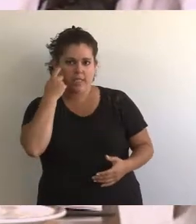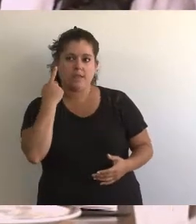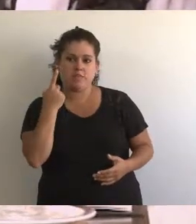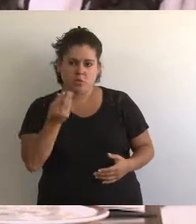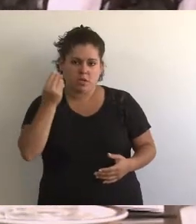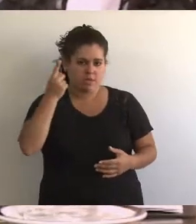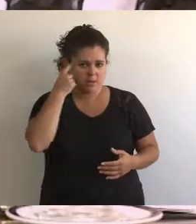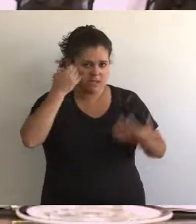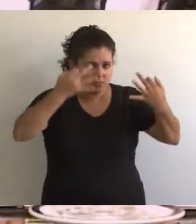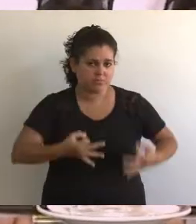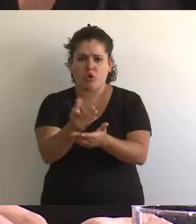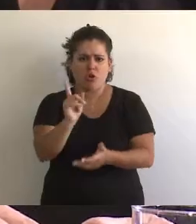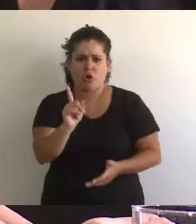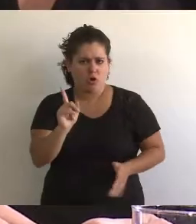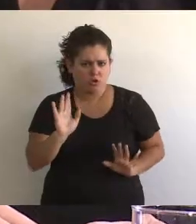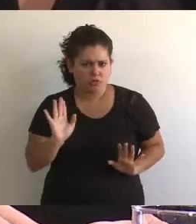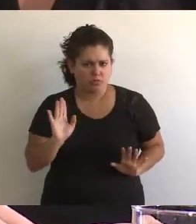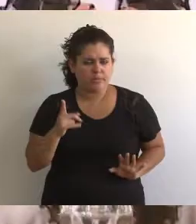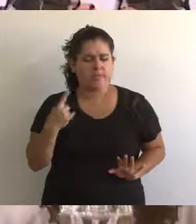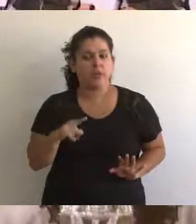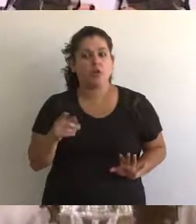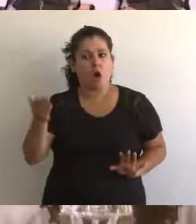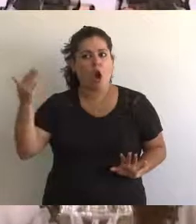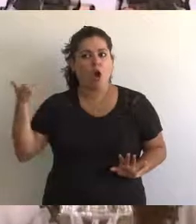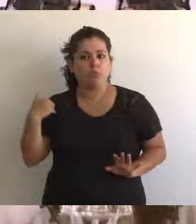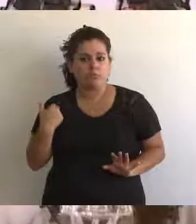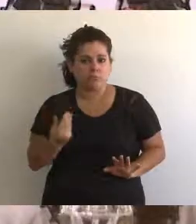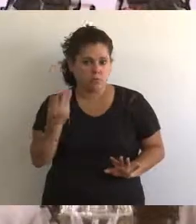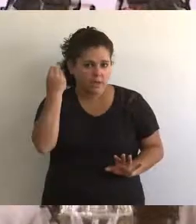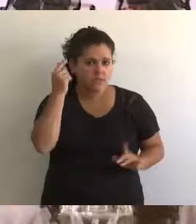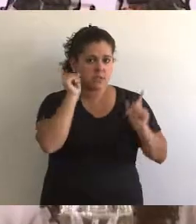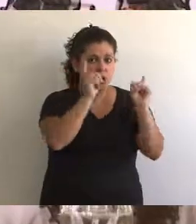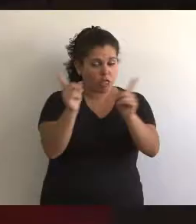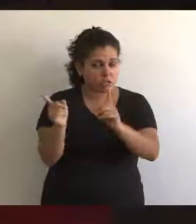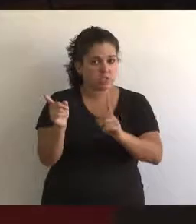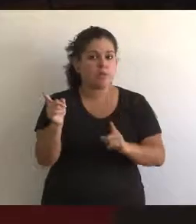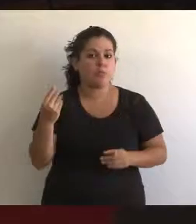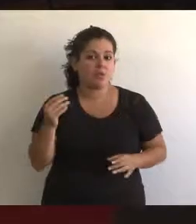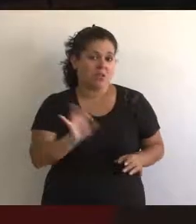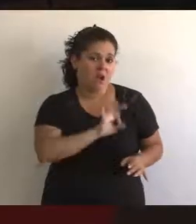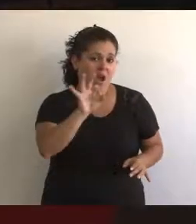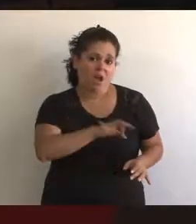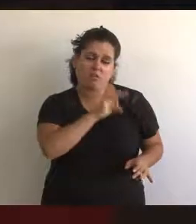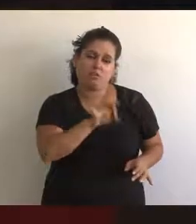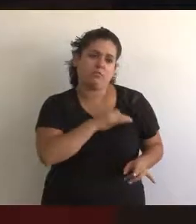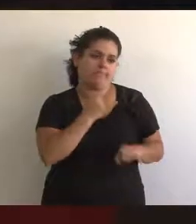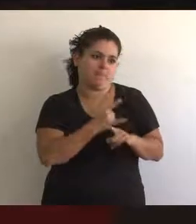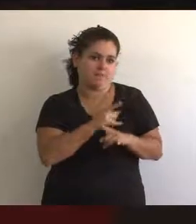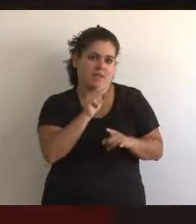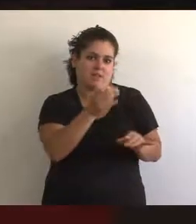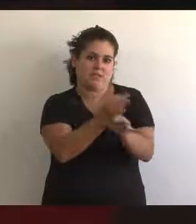y muchas veces no hay aprendizaje. Dije al principio, muchos docentes, porque todos los